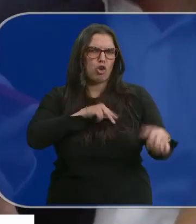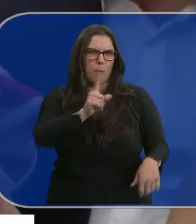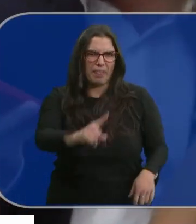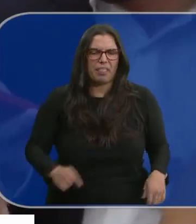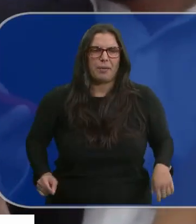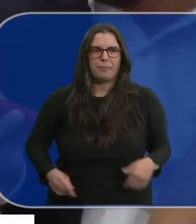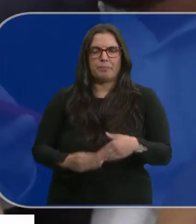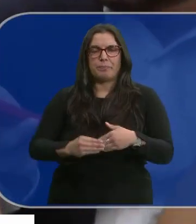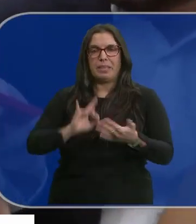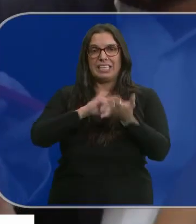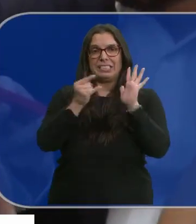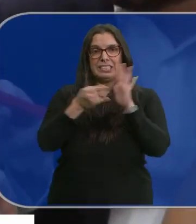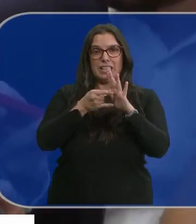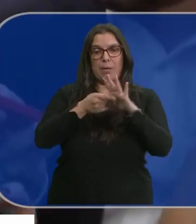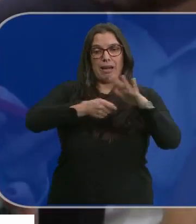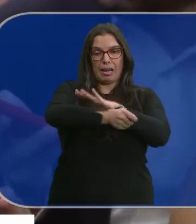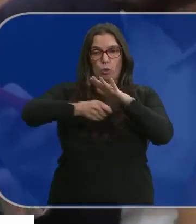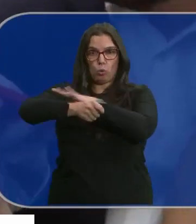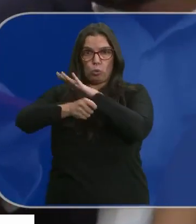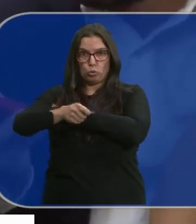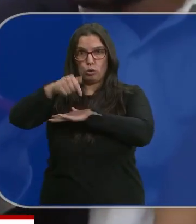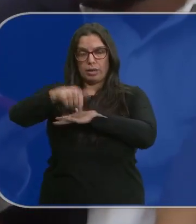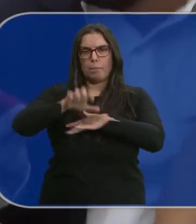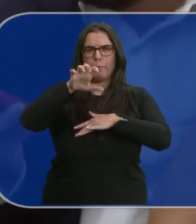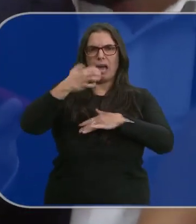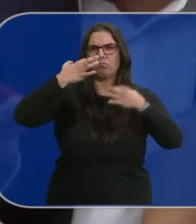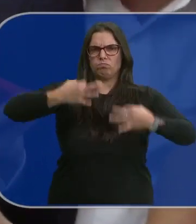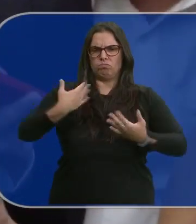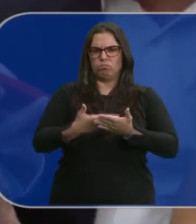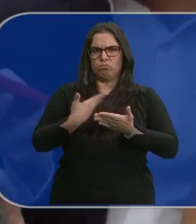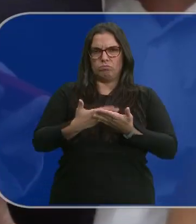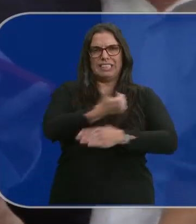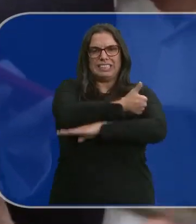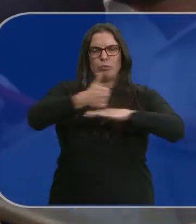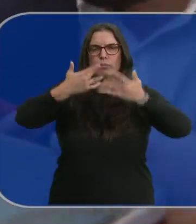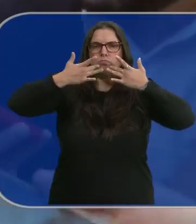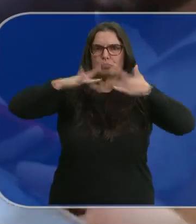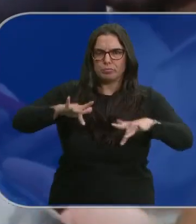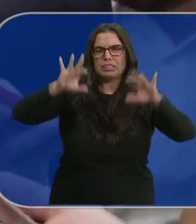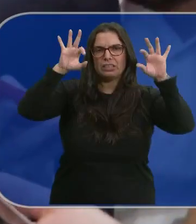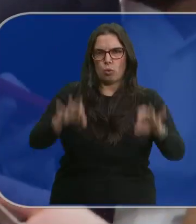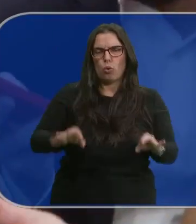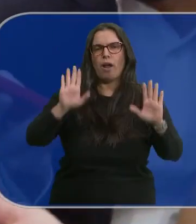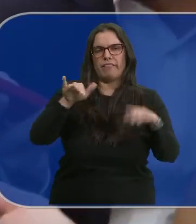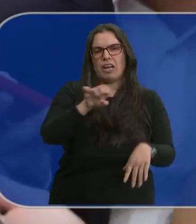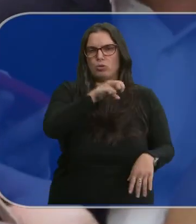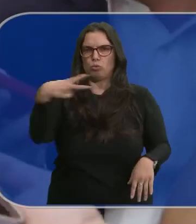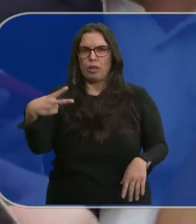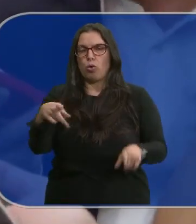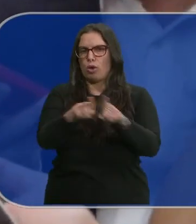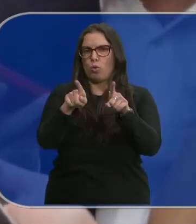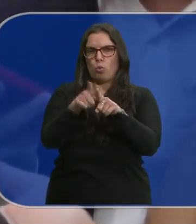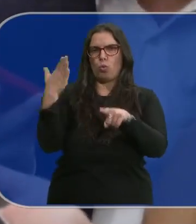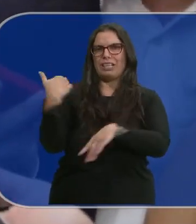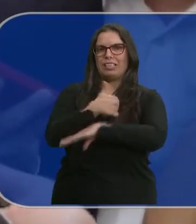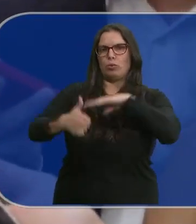El sistema de recursos en nuestro país es muy garantista y, sin duda, un tribunal imparcial pondrá las cosas en su sitio, como ya hizo el